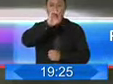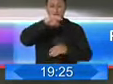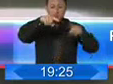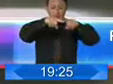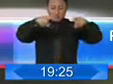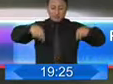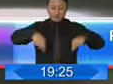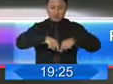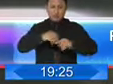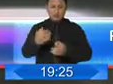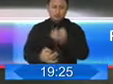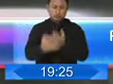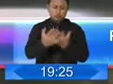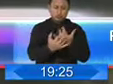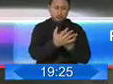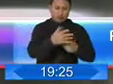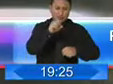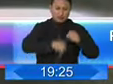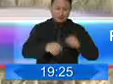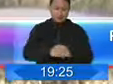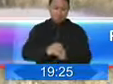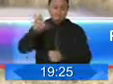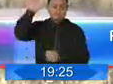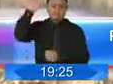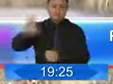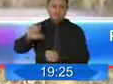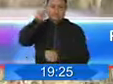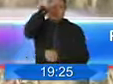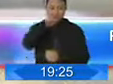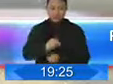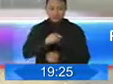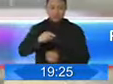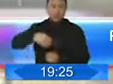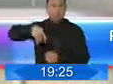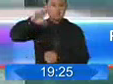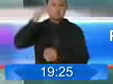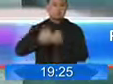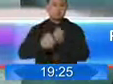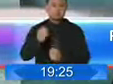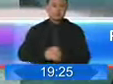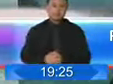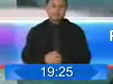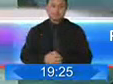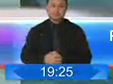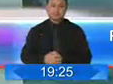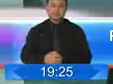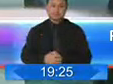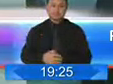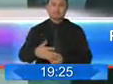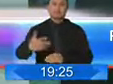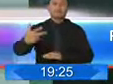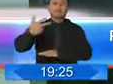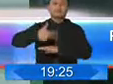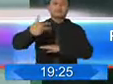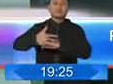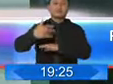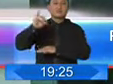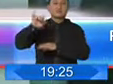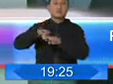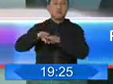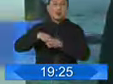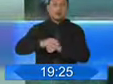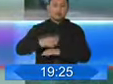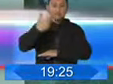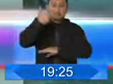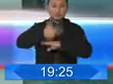incendios forestales, y son las provincias de la costa y la Sierra las más afectadas. Las provincias de Carchi, Imbabura,